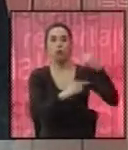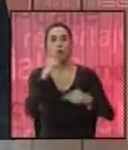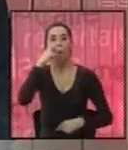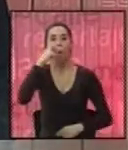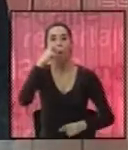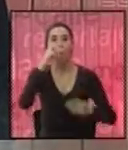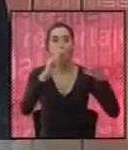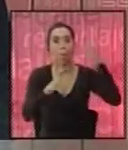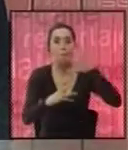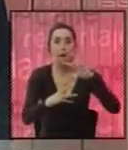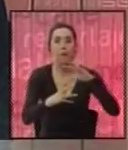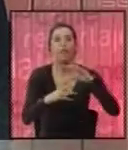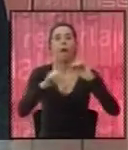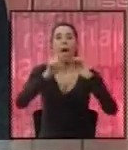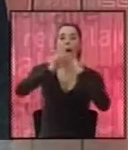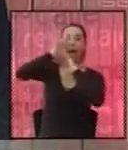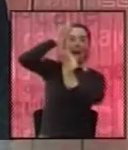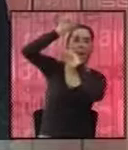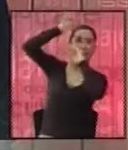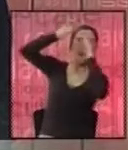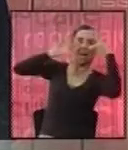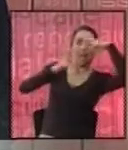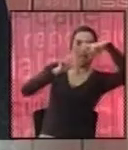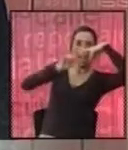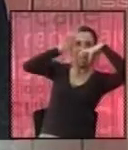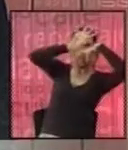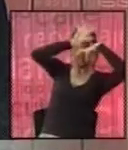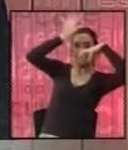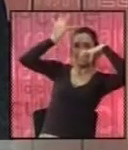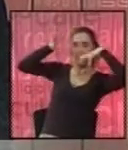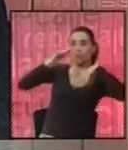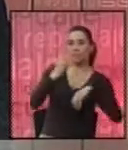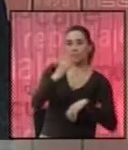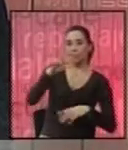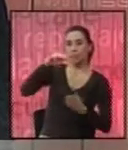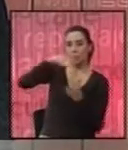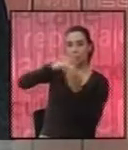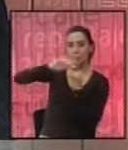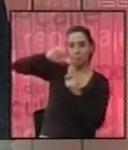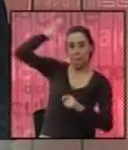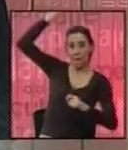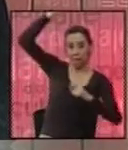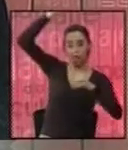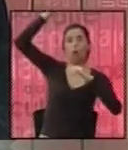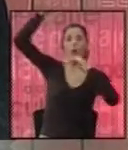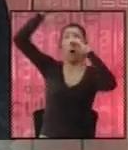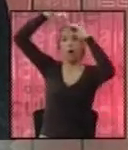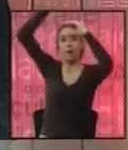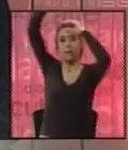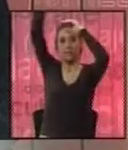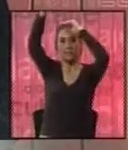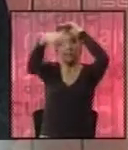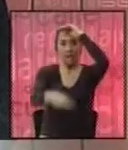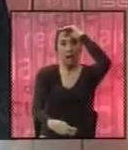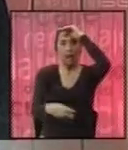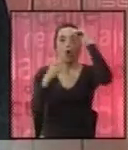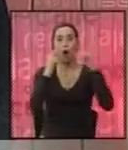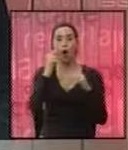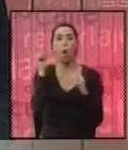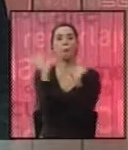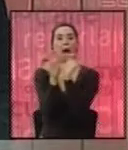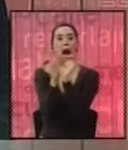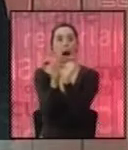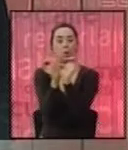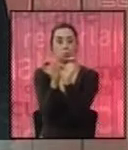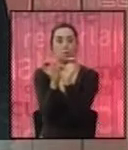Se lanzó al vacío desde la estratosfera, escuche bien, a más de 39.000 metros de altura. El austríaco rompió la barrera del sonido sin ayuda